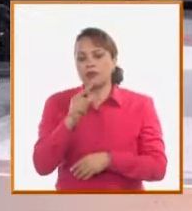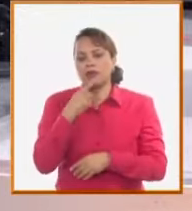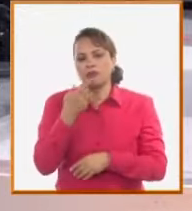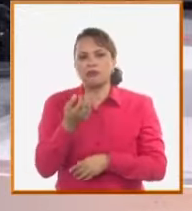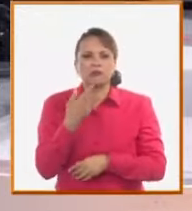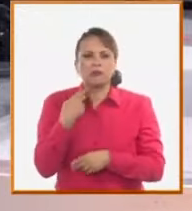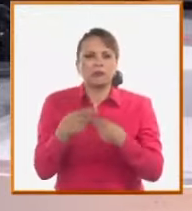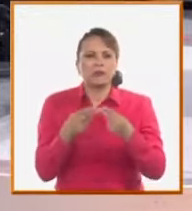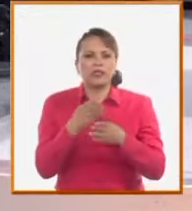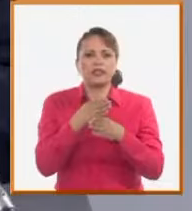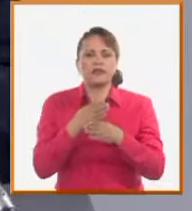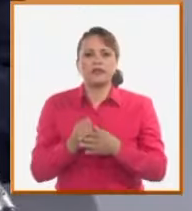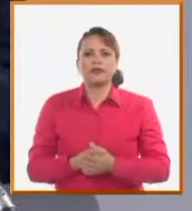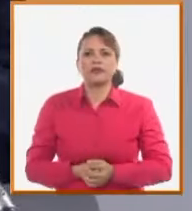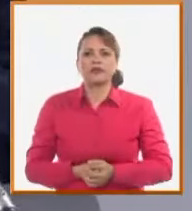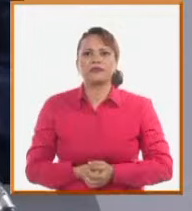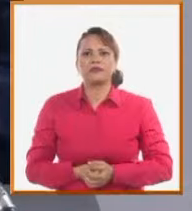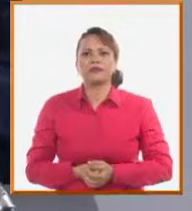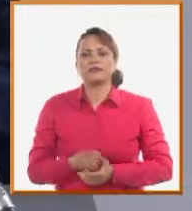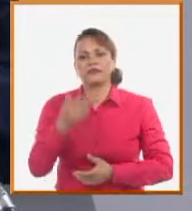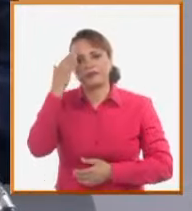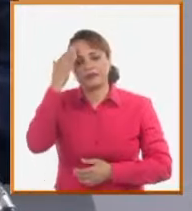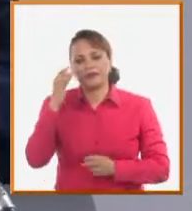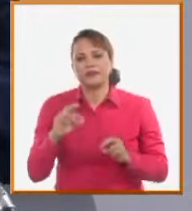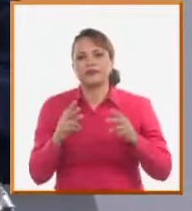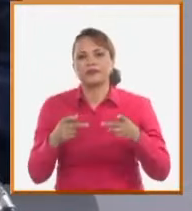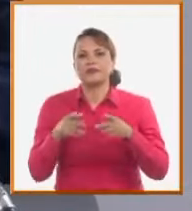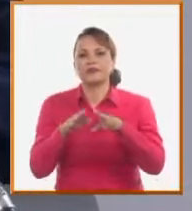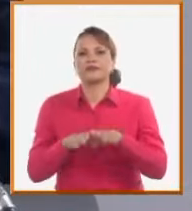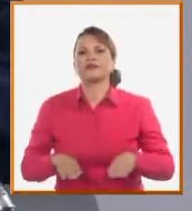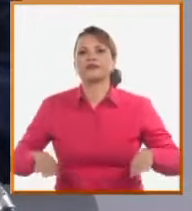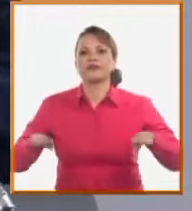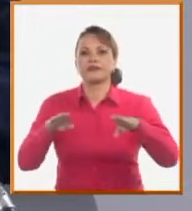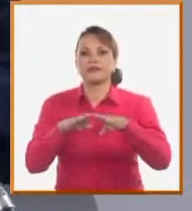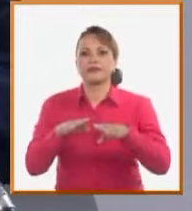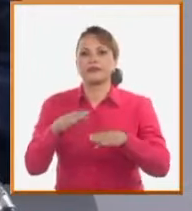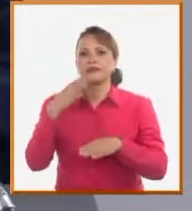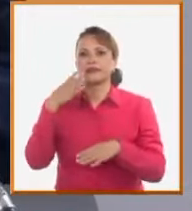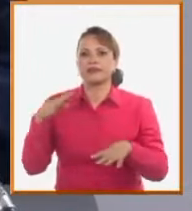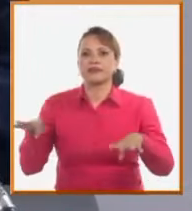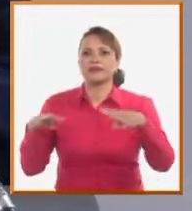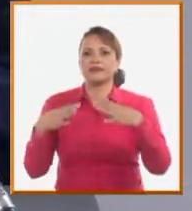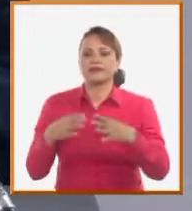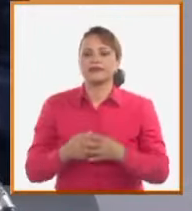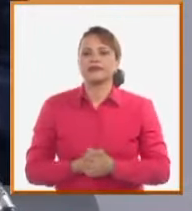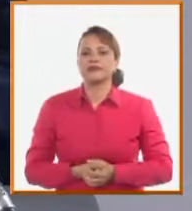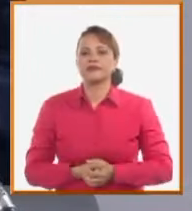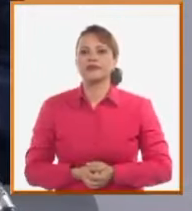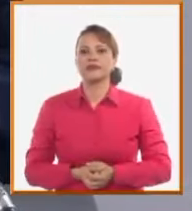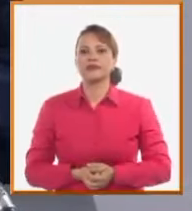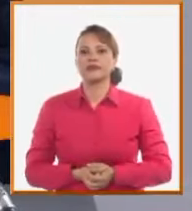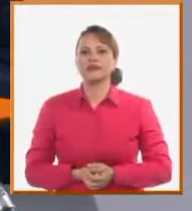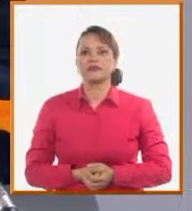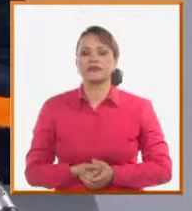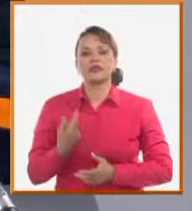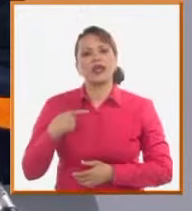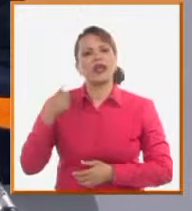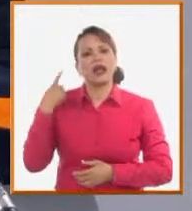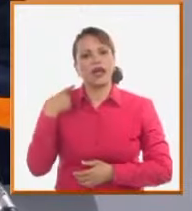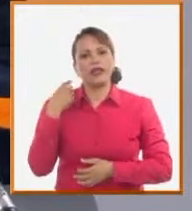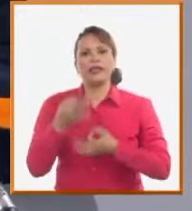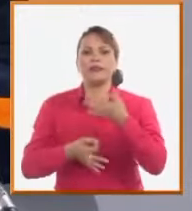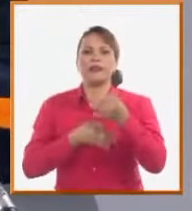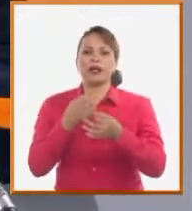Bueno, buenas noches, Randy, y gracias de nuevo por estar aquí, a los amigos televidentes y radiovidentes. Bueno, creo que ayer dimos algo